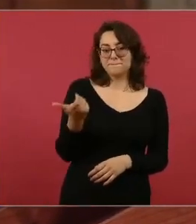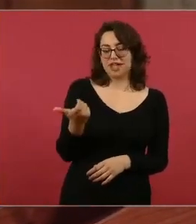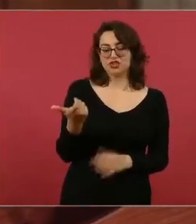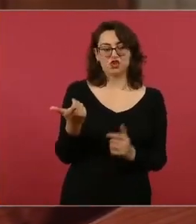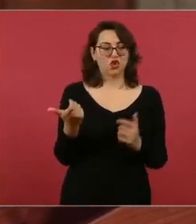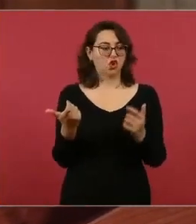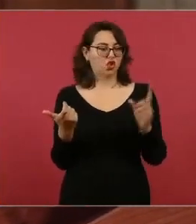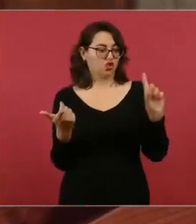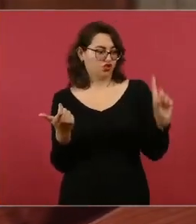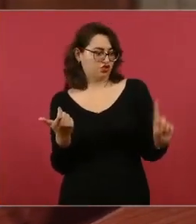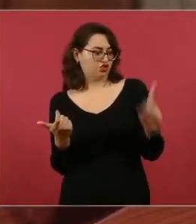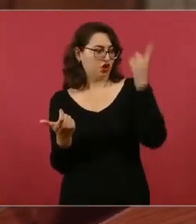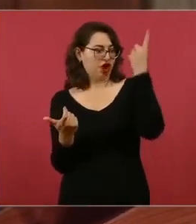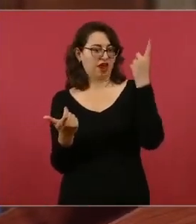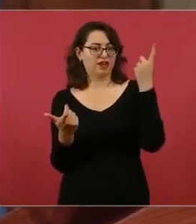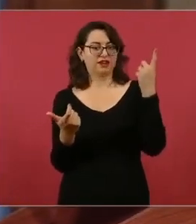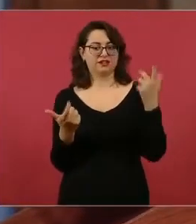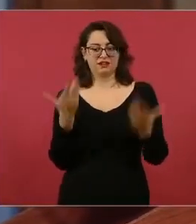17.55.